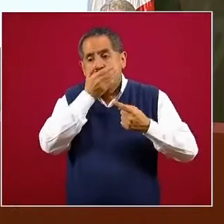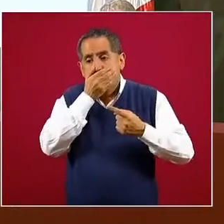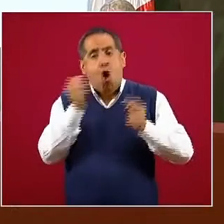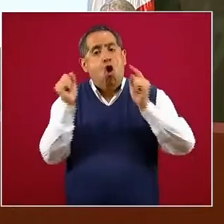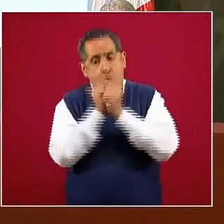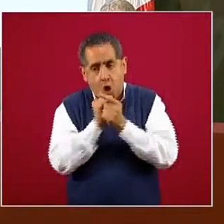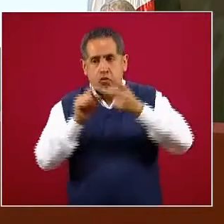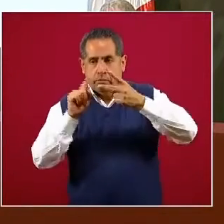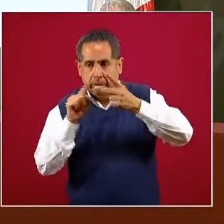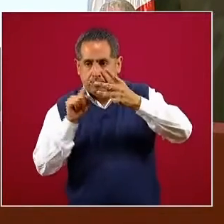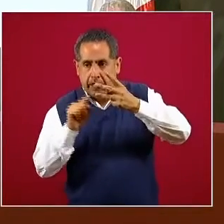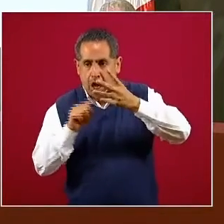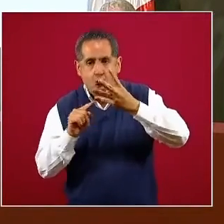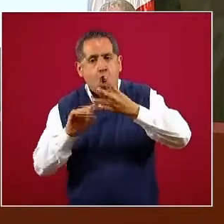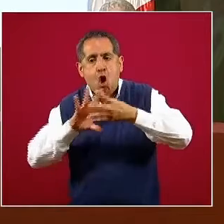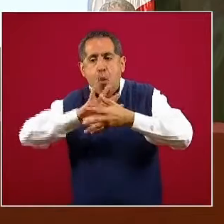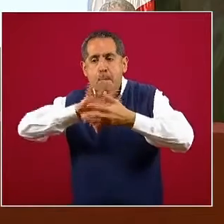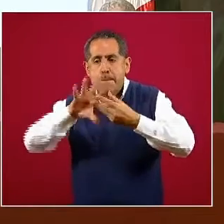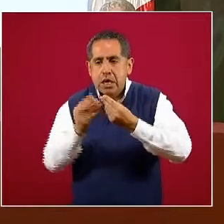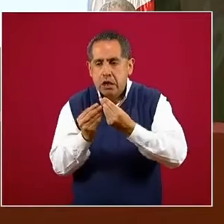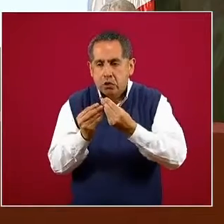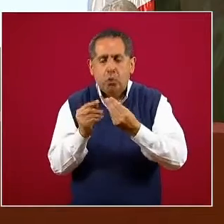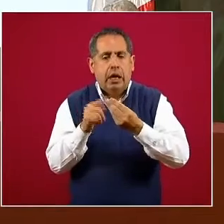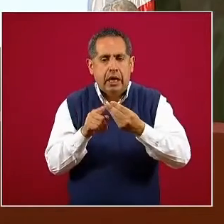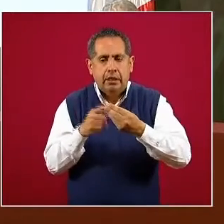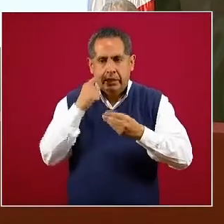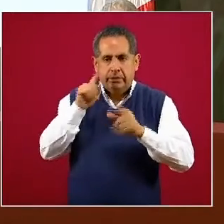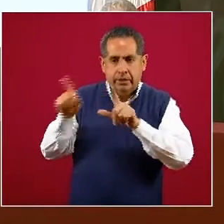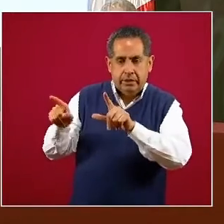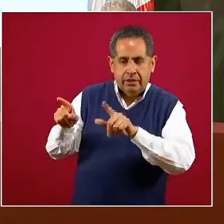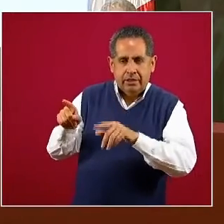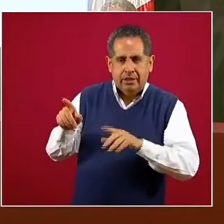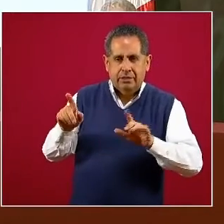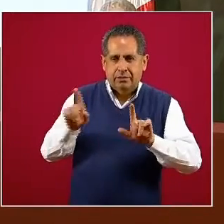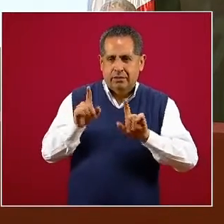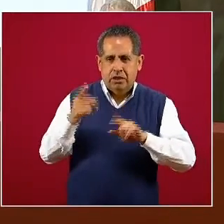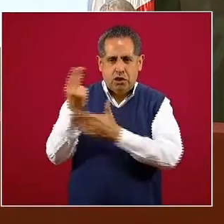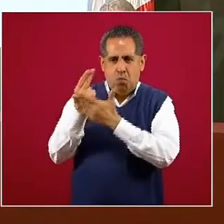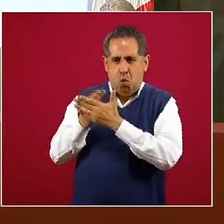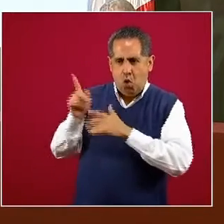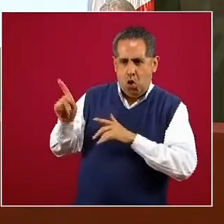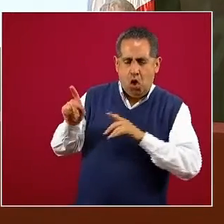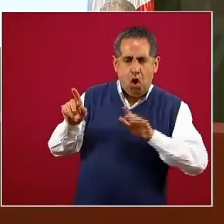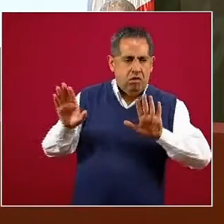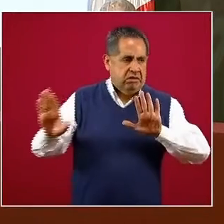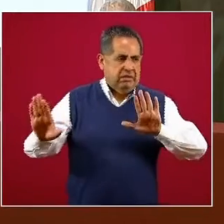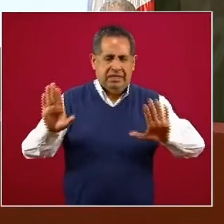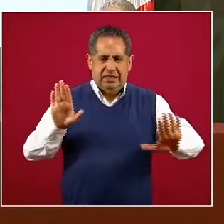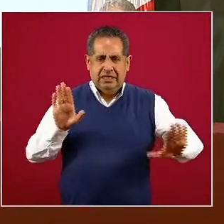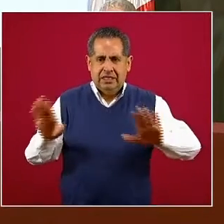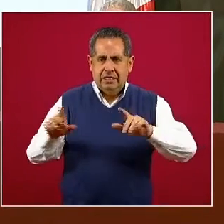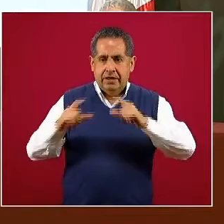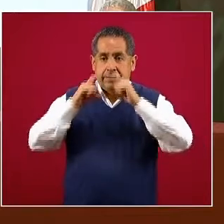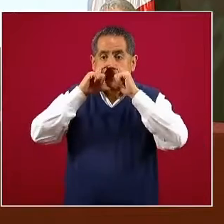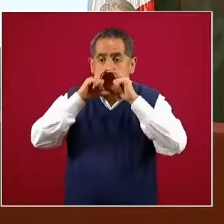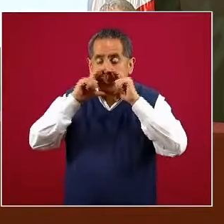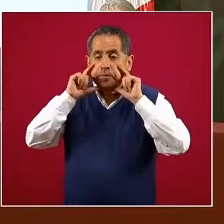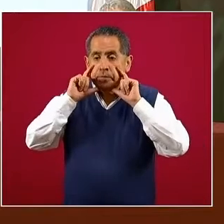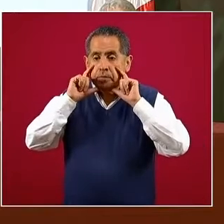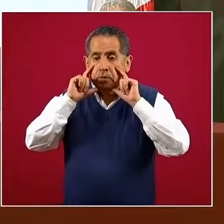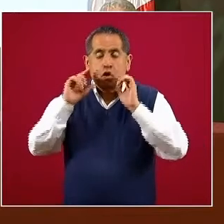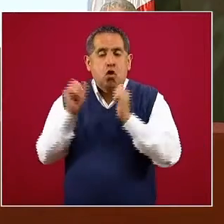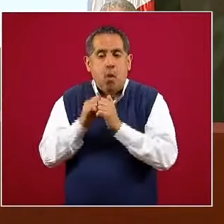la capacidad hospitalaria nacional de todas las instituciones. La siguiente, por favor. Y aquí presentamos, no se puede